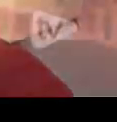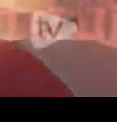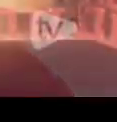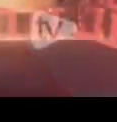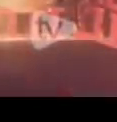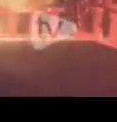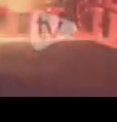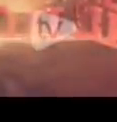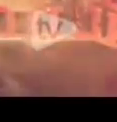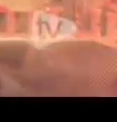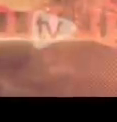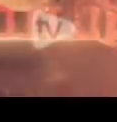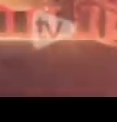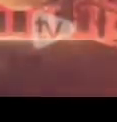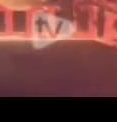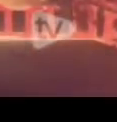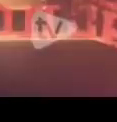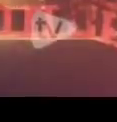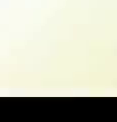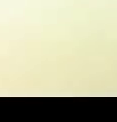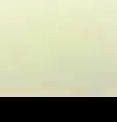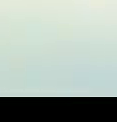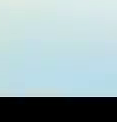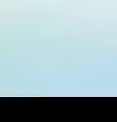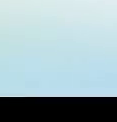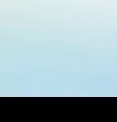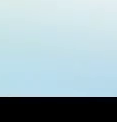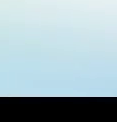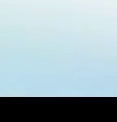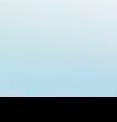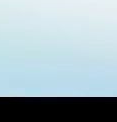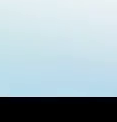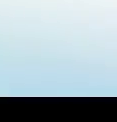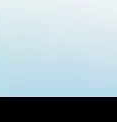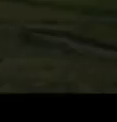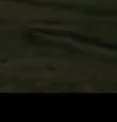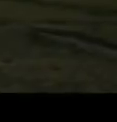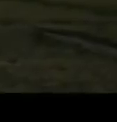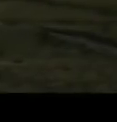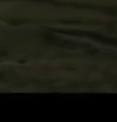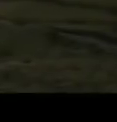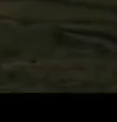periodismo. Este domingo, a las 9 de la noche, por Ecuador TV.